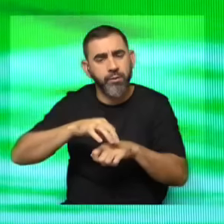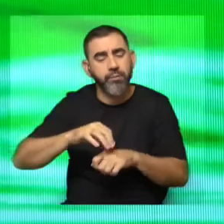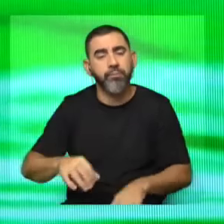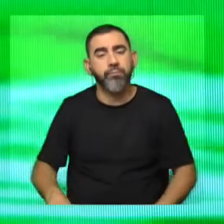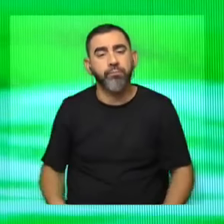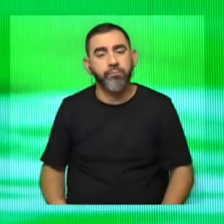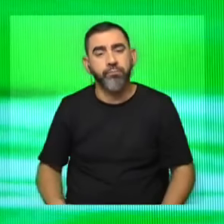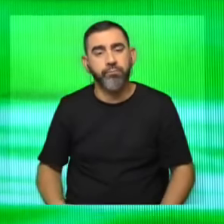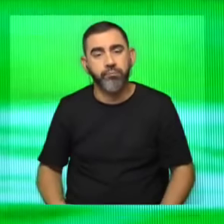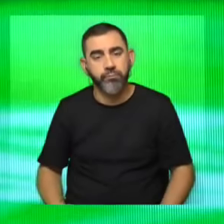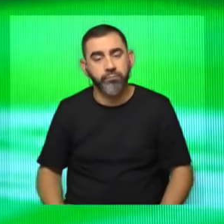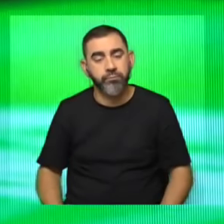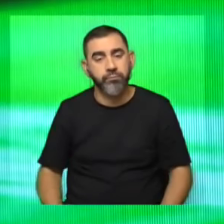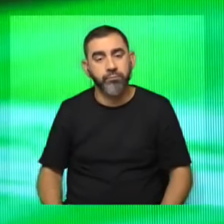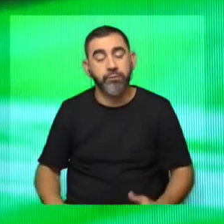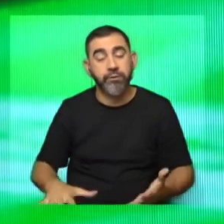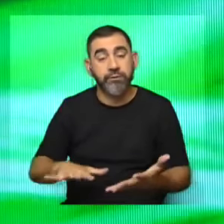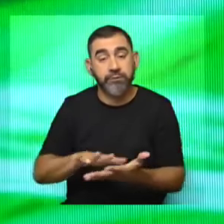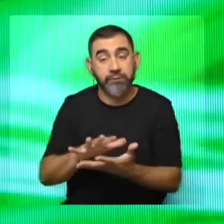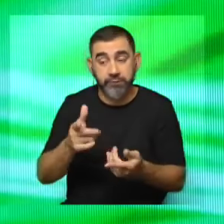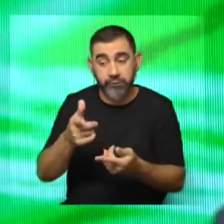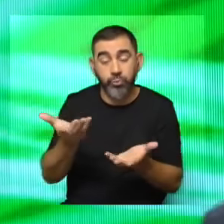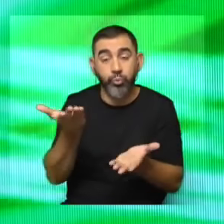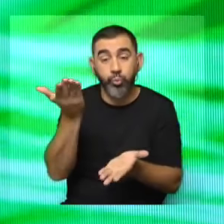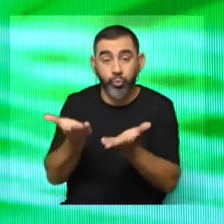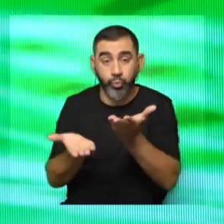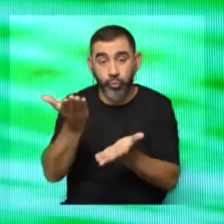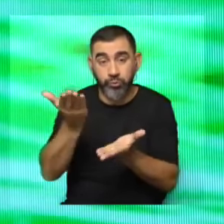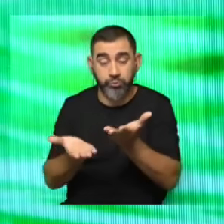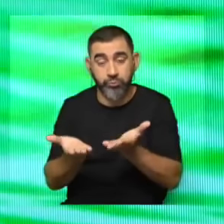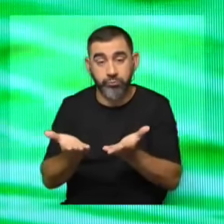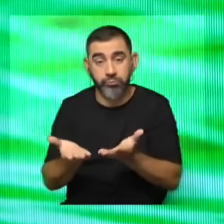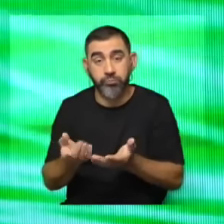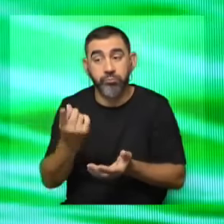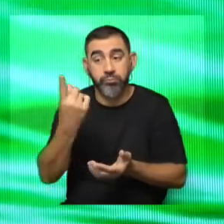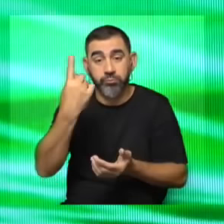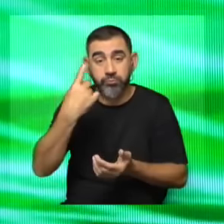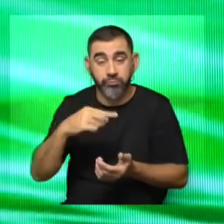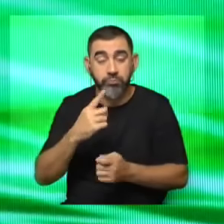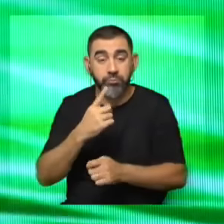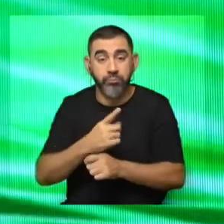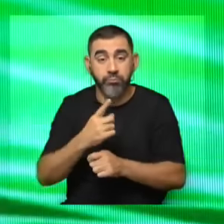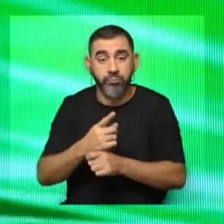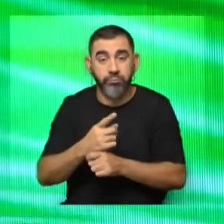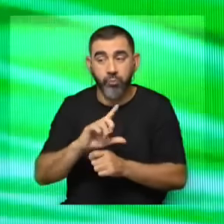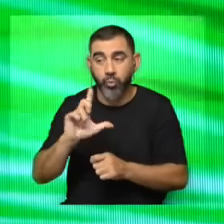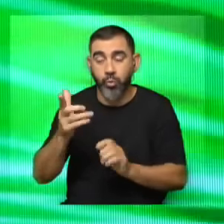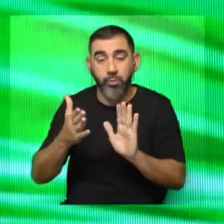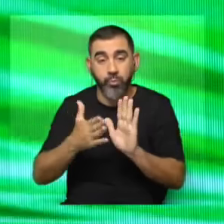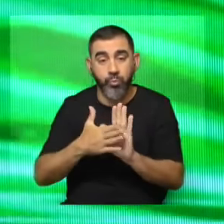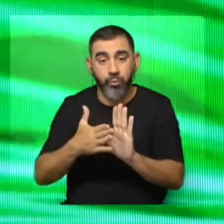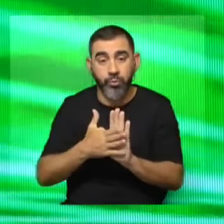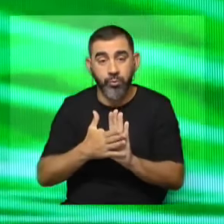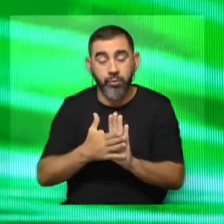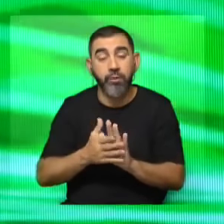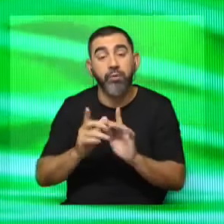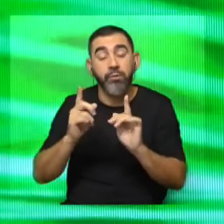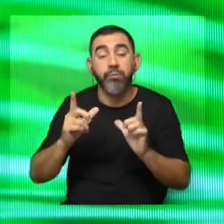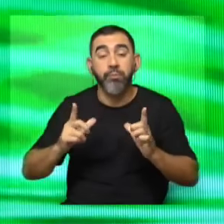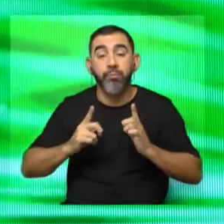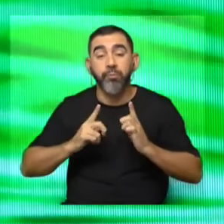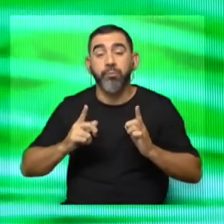primer lugar Esta es una situación que está a nivel de la justicia verdad este por lo tanto nosotros primero no tengo los elementos y segundo estamos justamente